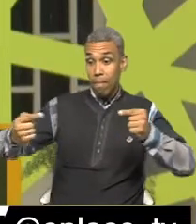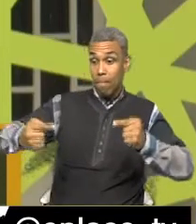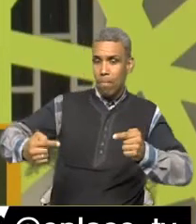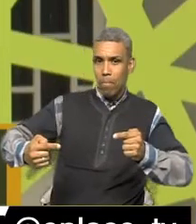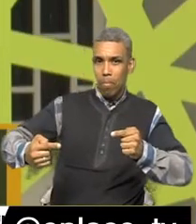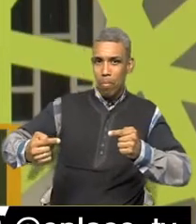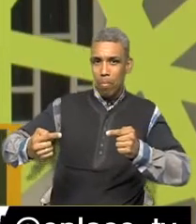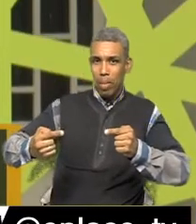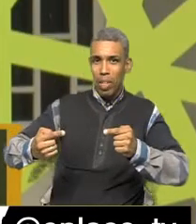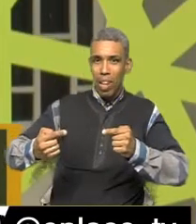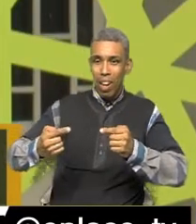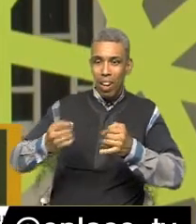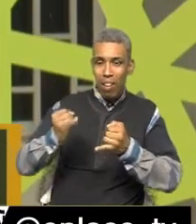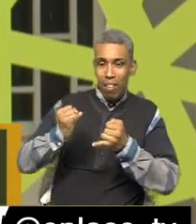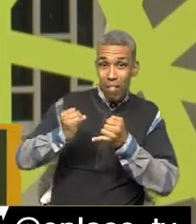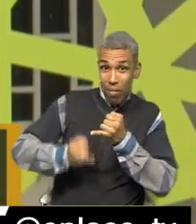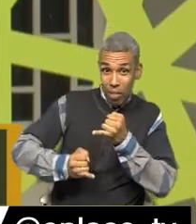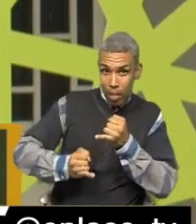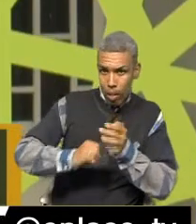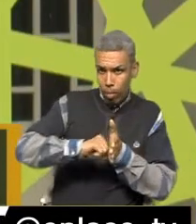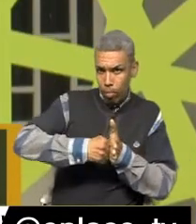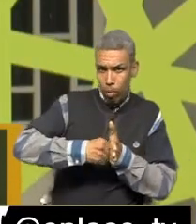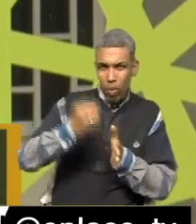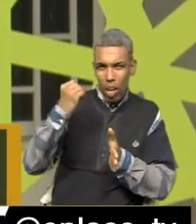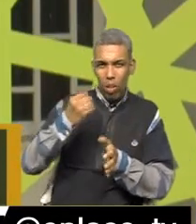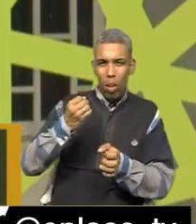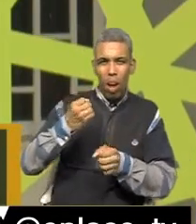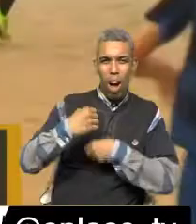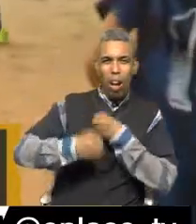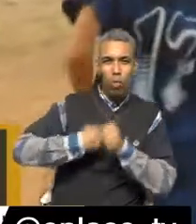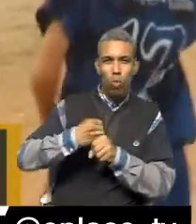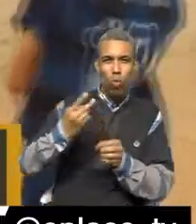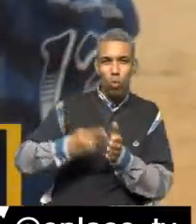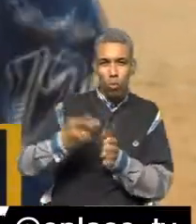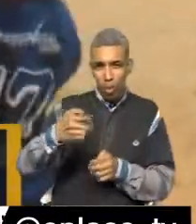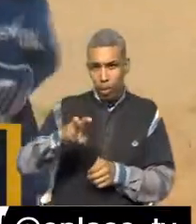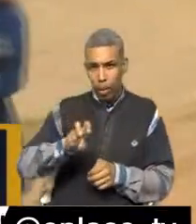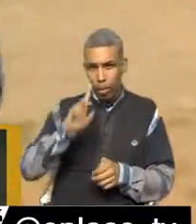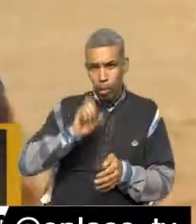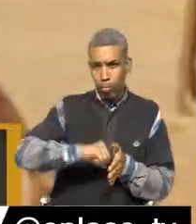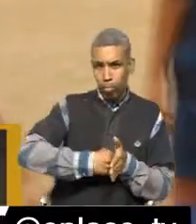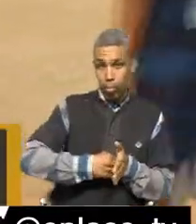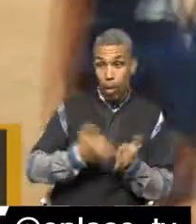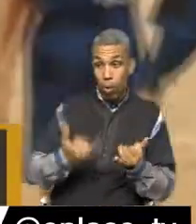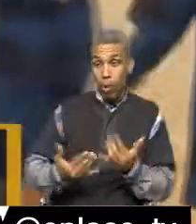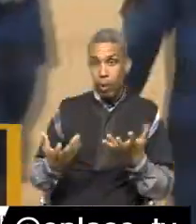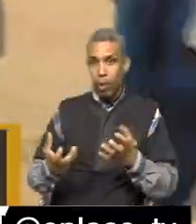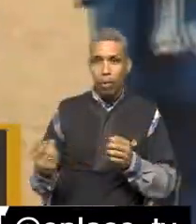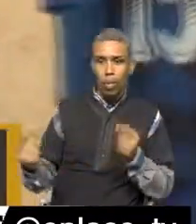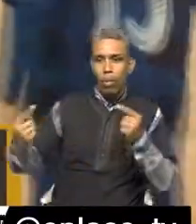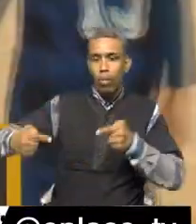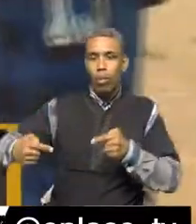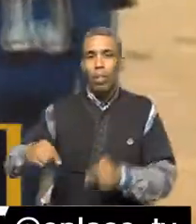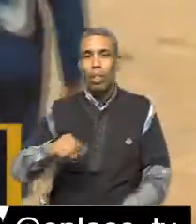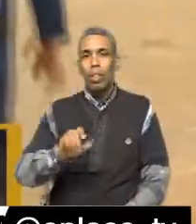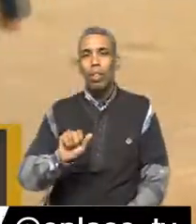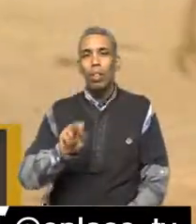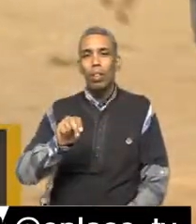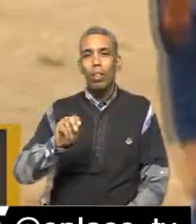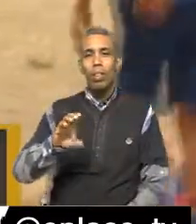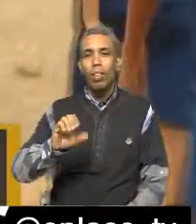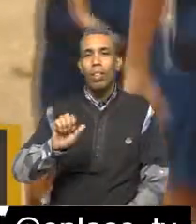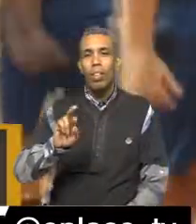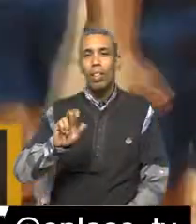y prepararnos desde ya para lo que son los torneos municipales que vienen para el 2018. Bueno, Proviclub este año va con